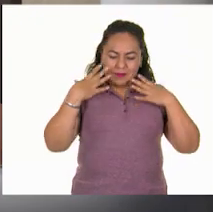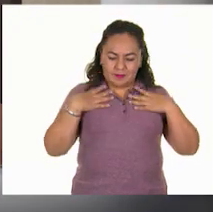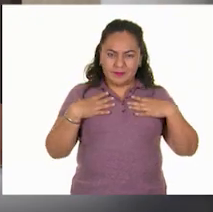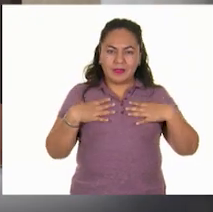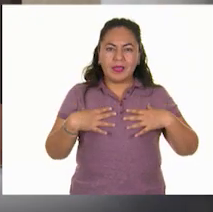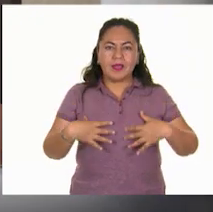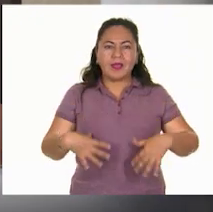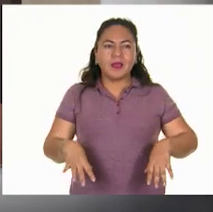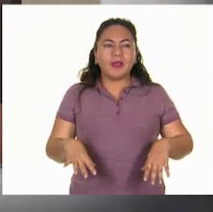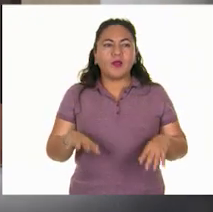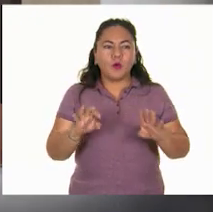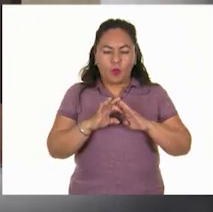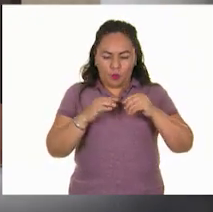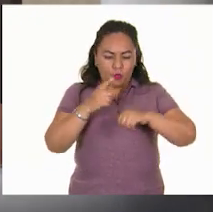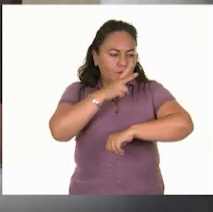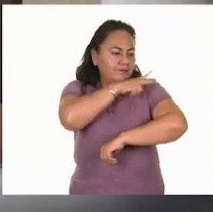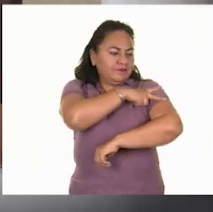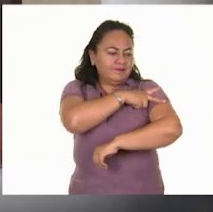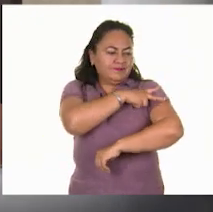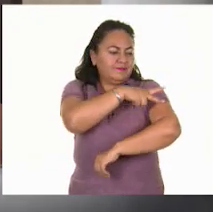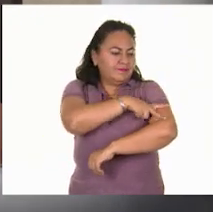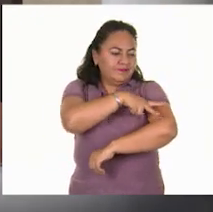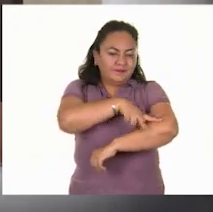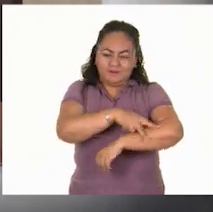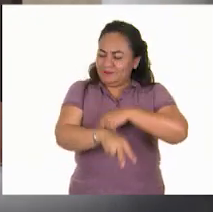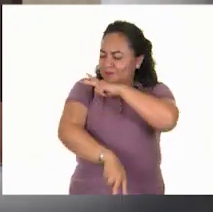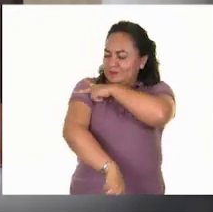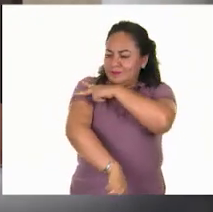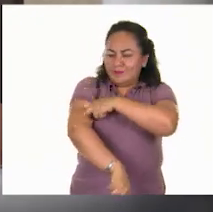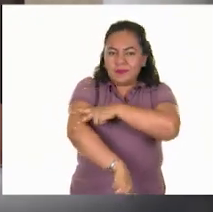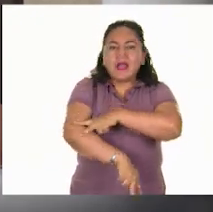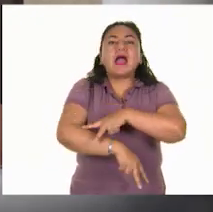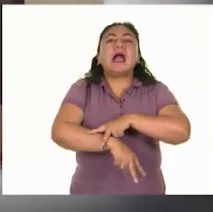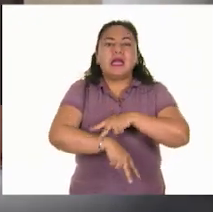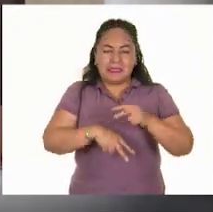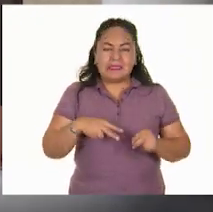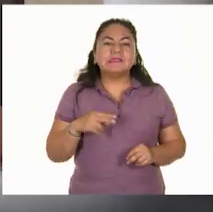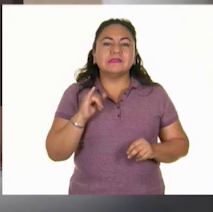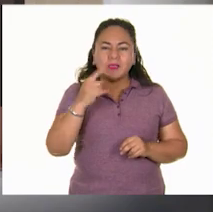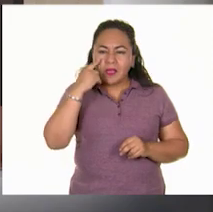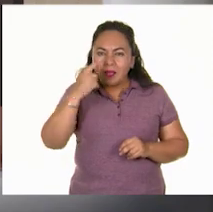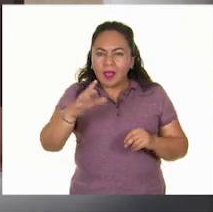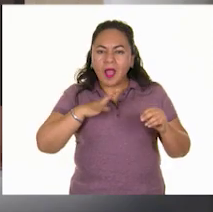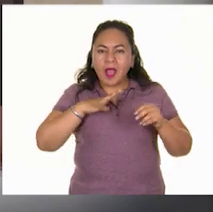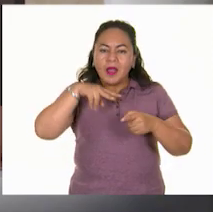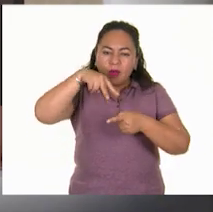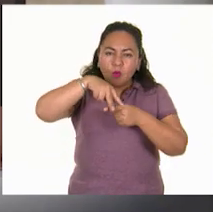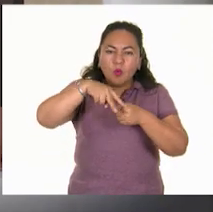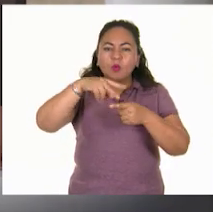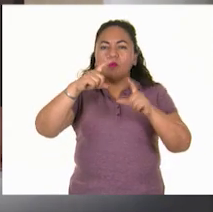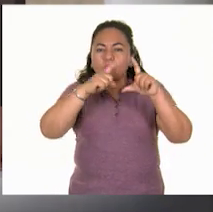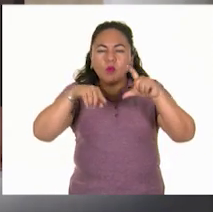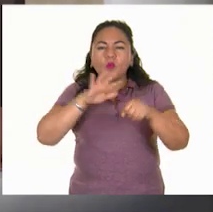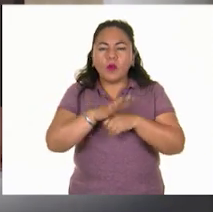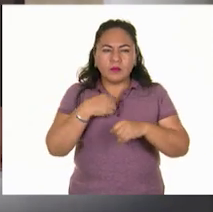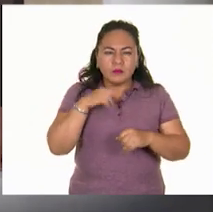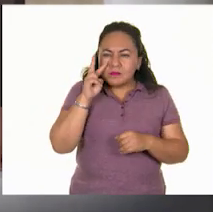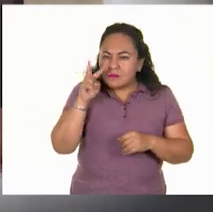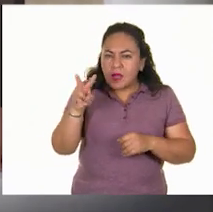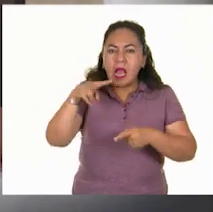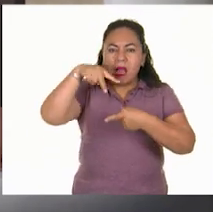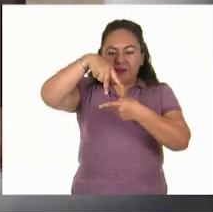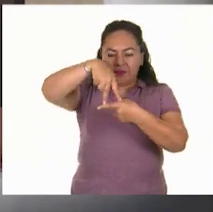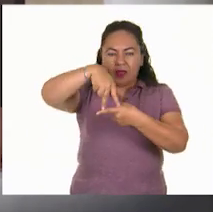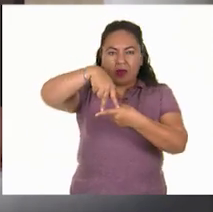como de arlequín, con unos triángulos amarillos. Con triángulos, es lo que te iba a preguntar. ¿Qué figuras geométricas ves ahí? Aquí yo estoy viendo